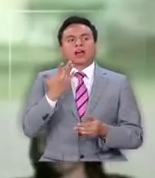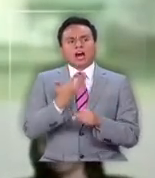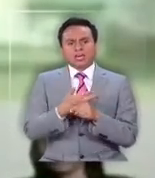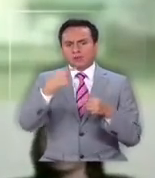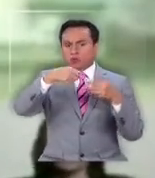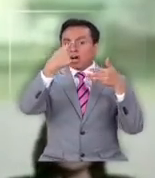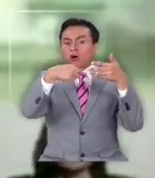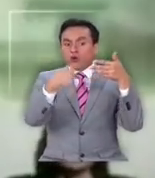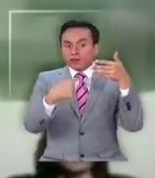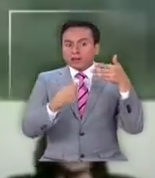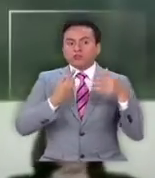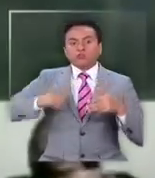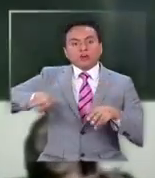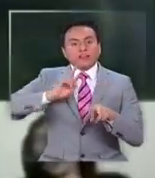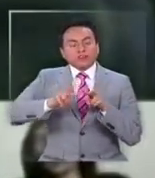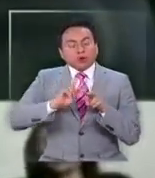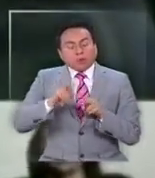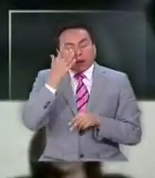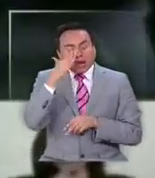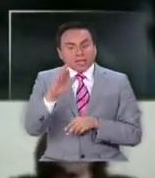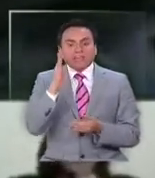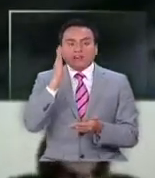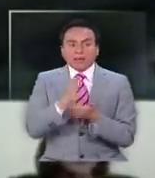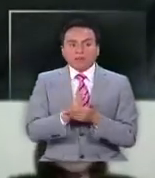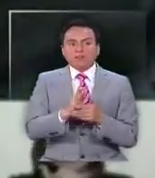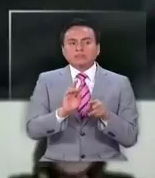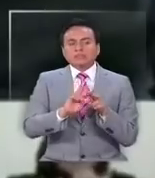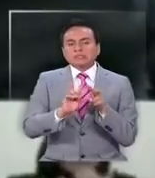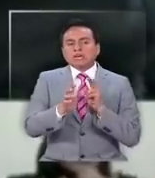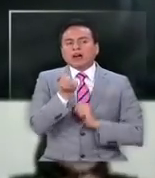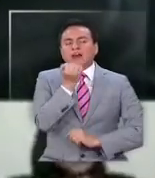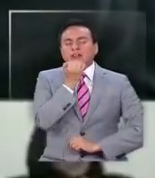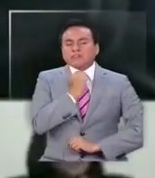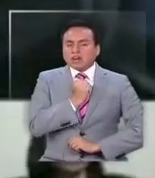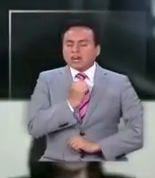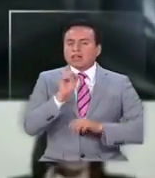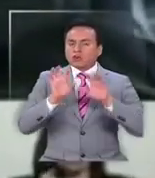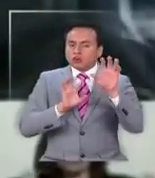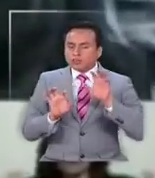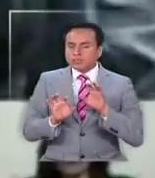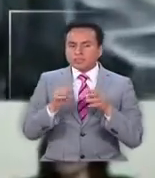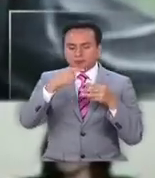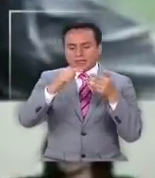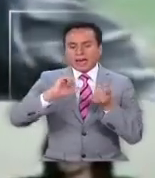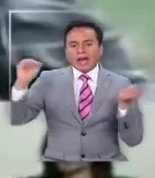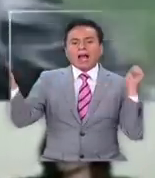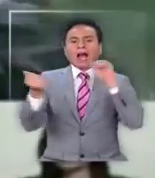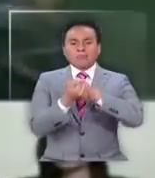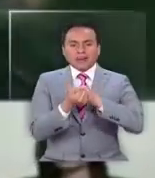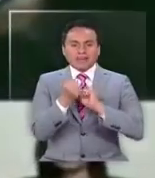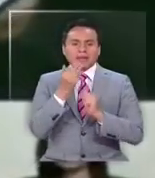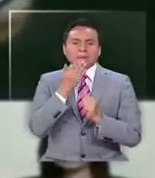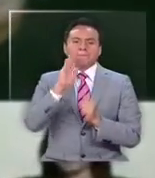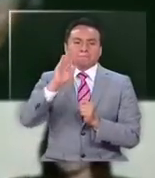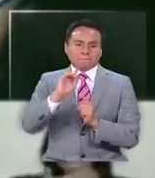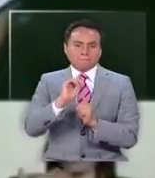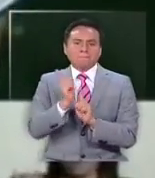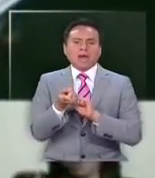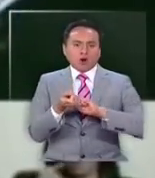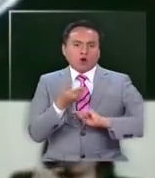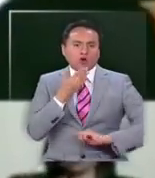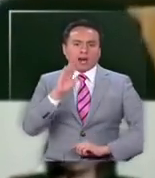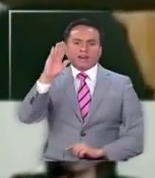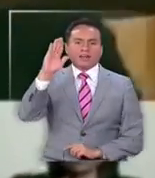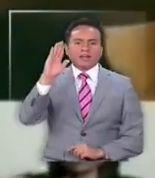muchas cosas que estamos haciendo mal y debemos rectificarlas, y hay muchas cosas que hay que cambiar para